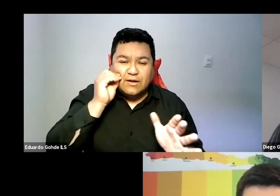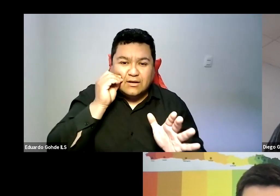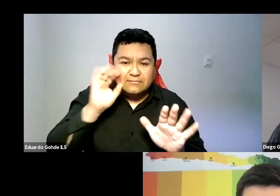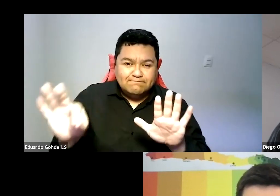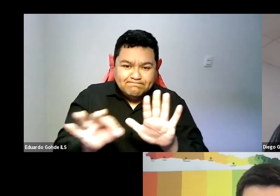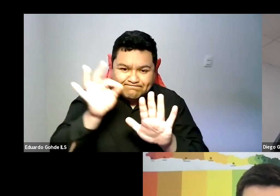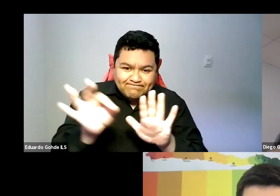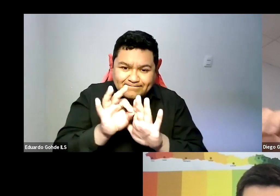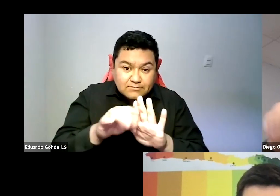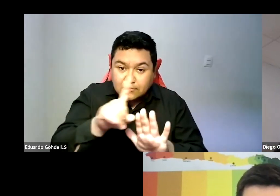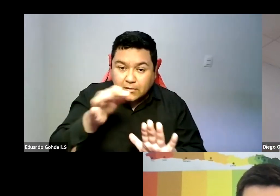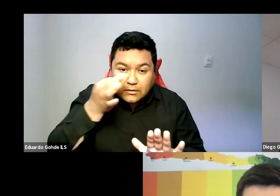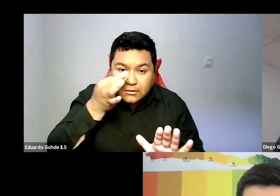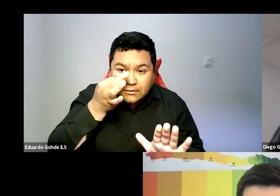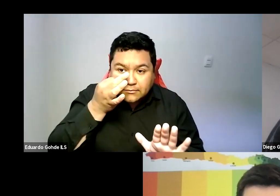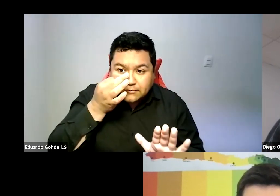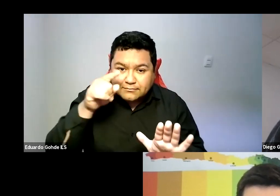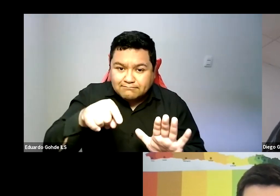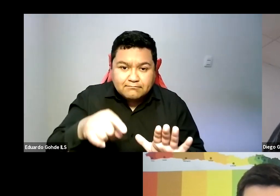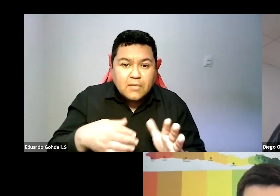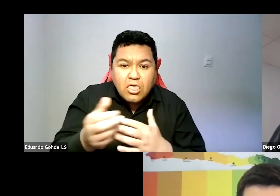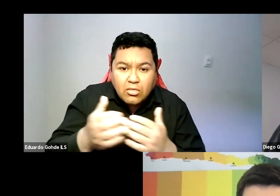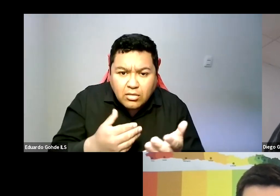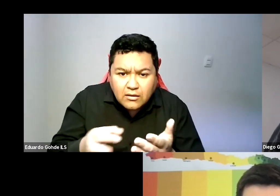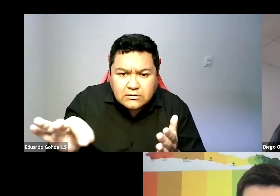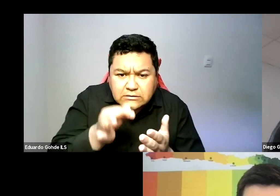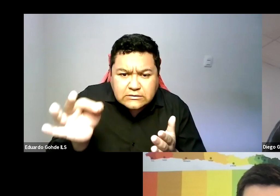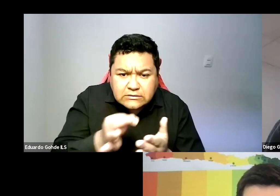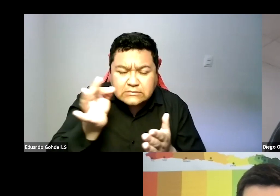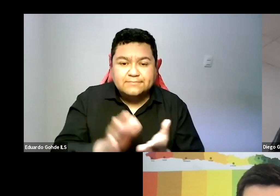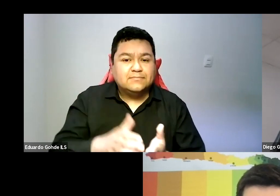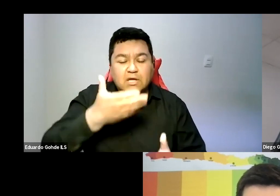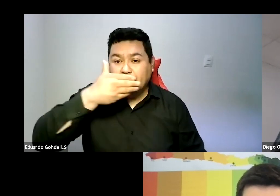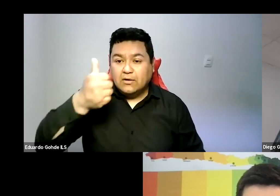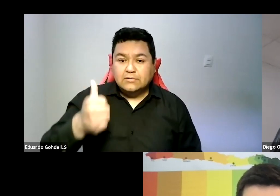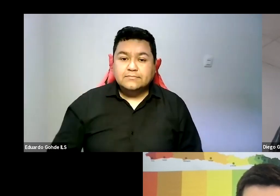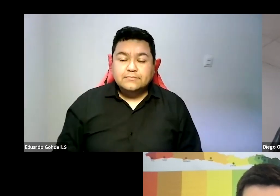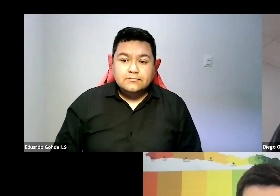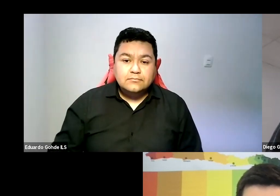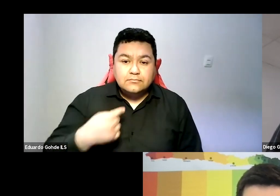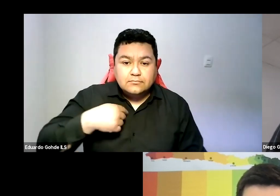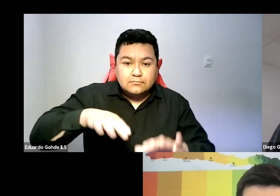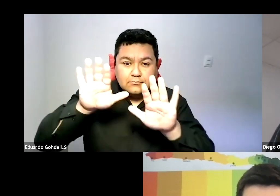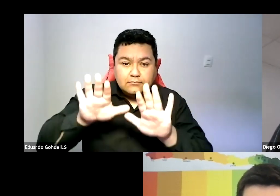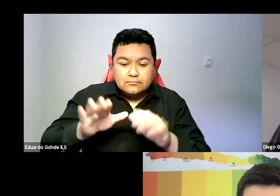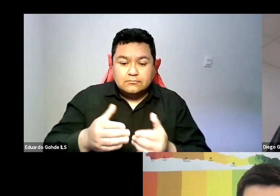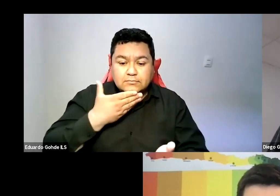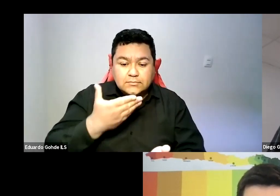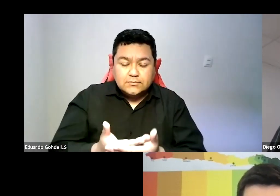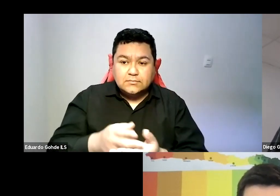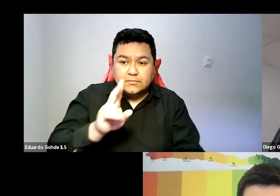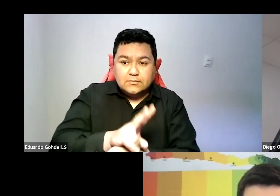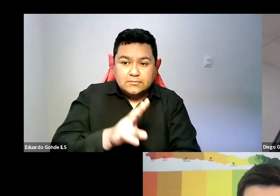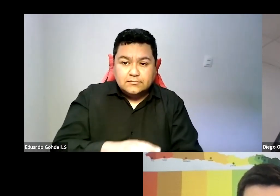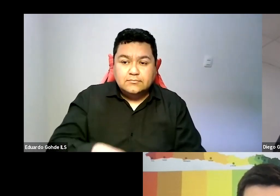que está la costura, está la guía, pero no se nota. Eso es lo mejor, y la verdad que yo me saco el sombrero con los excelentes profes